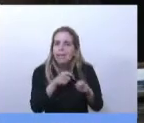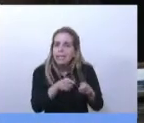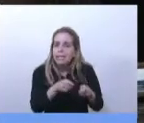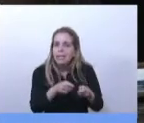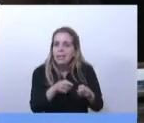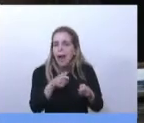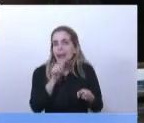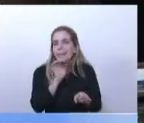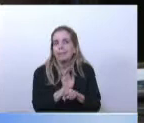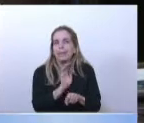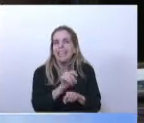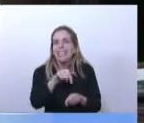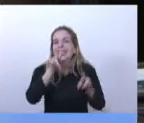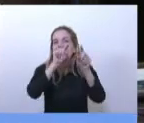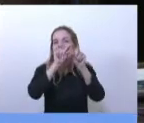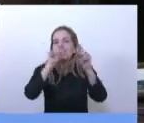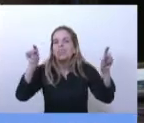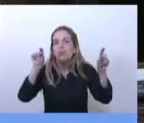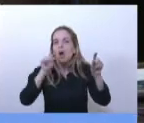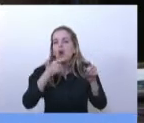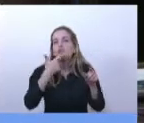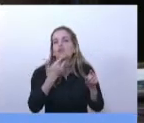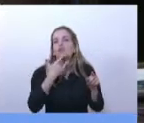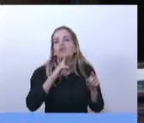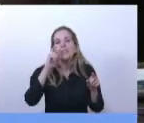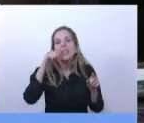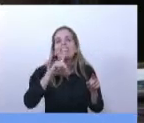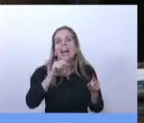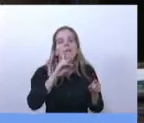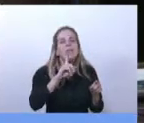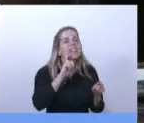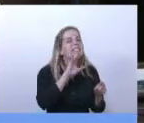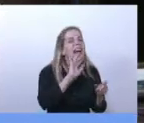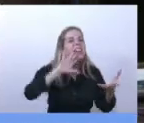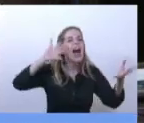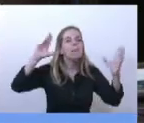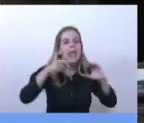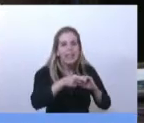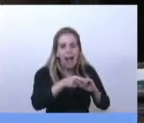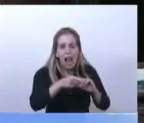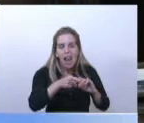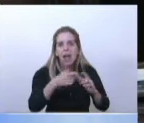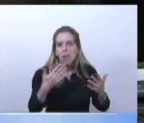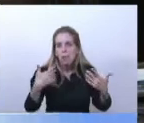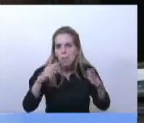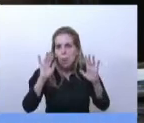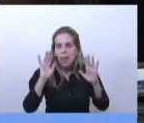título de sustentabilidad ambiental de alguna manera pueda